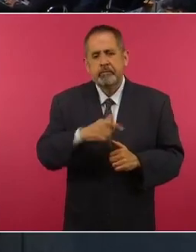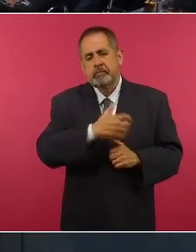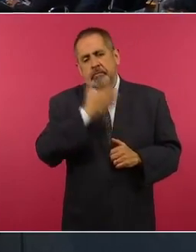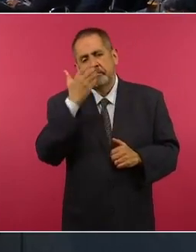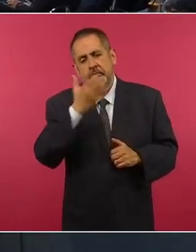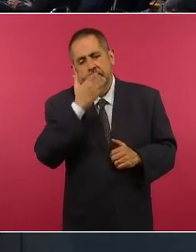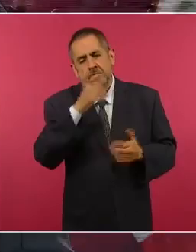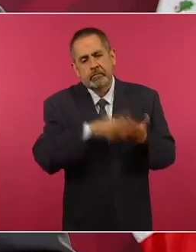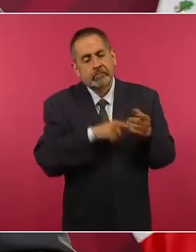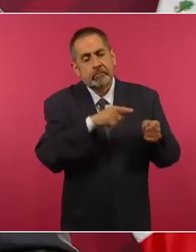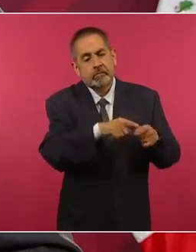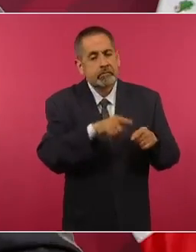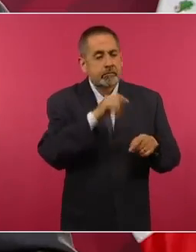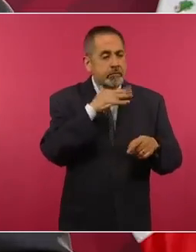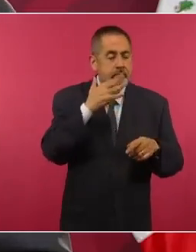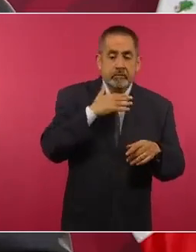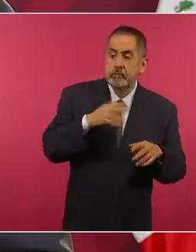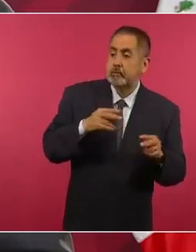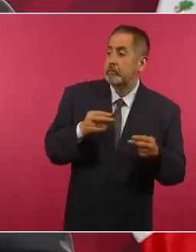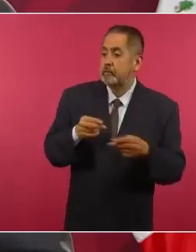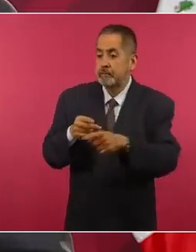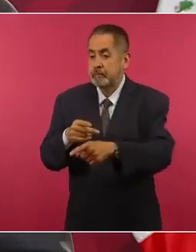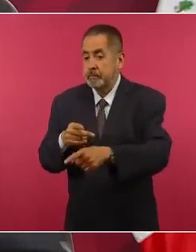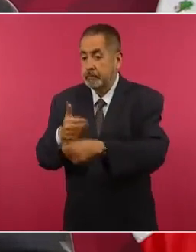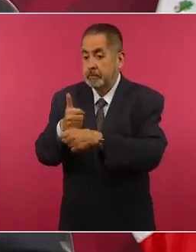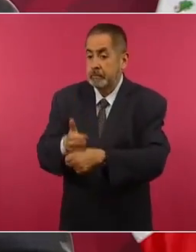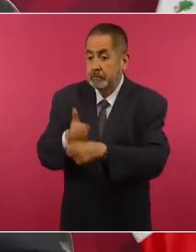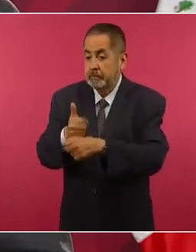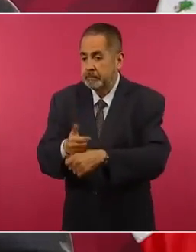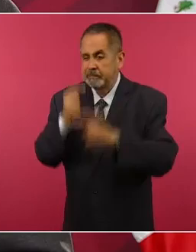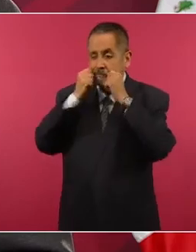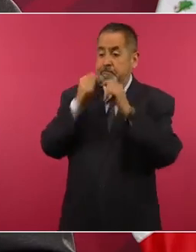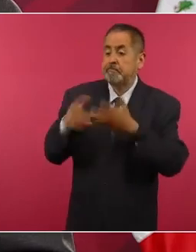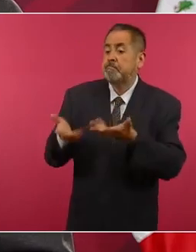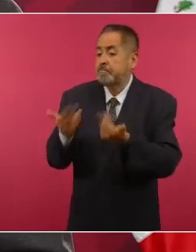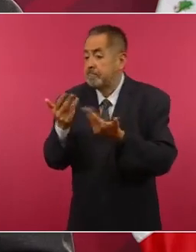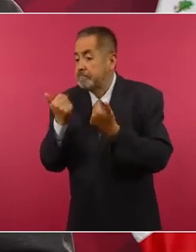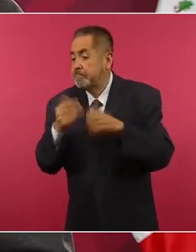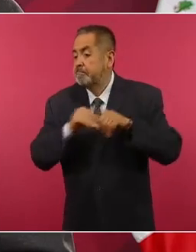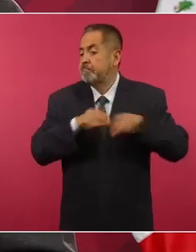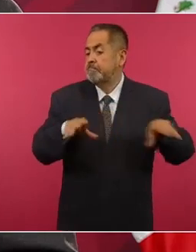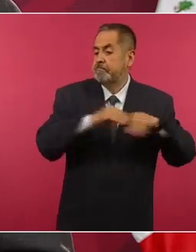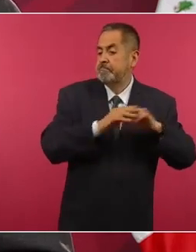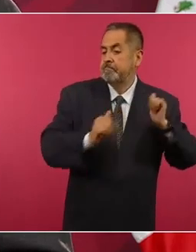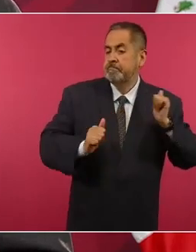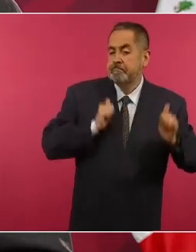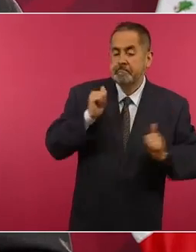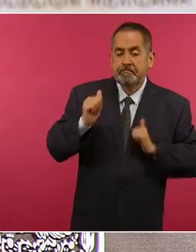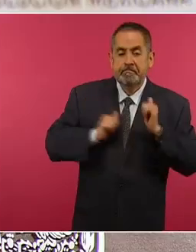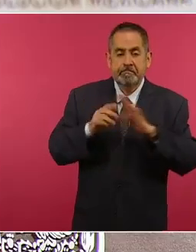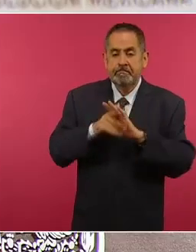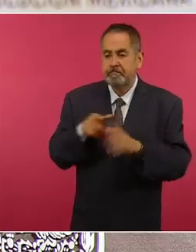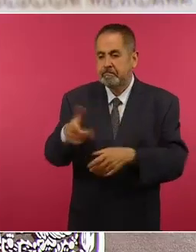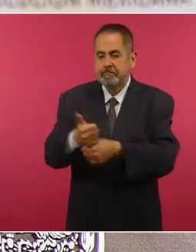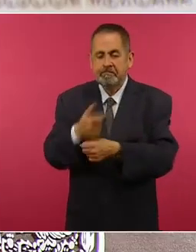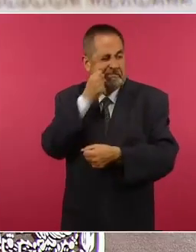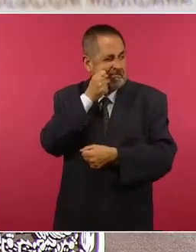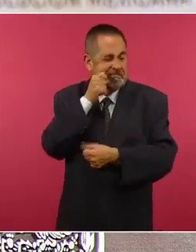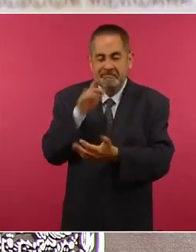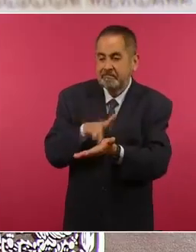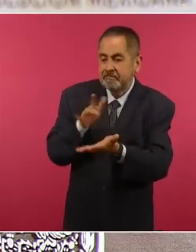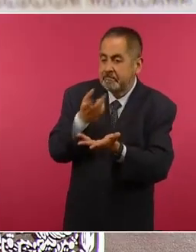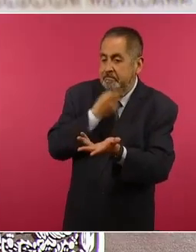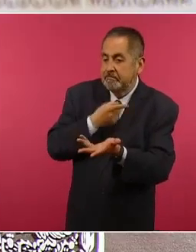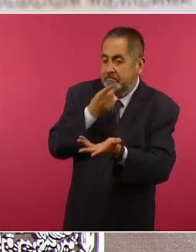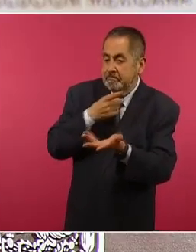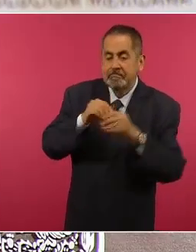acostumbrados a traficar con el dolor humano, a sacar raja, a sacar provecho